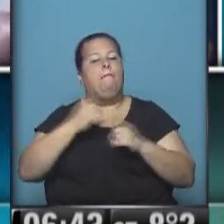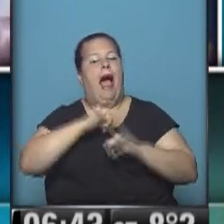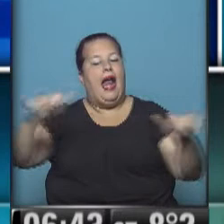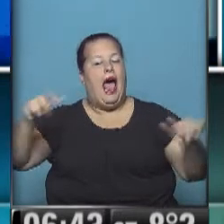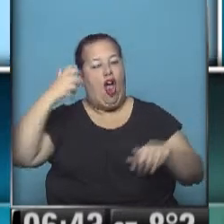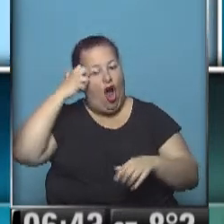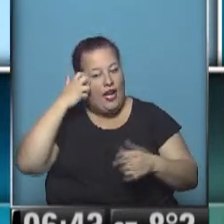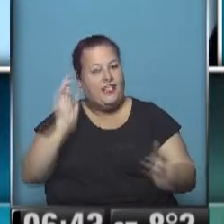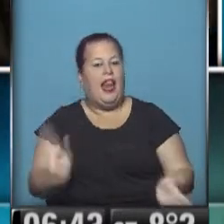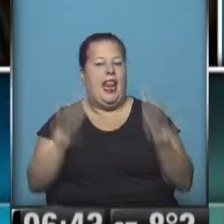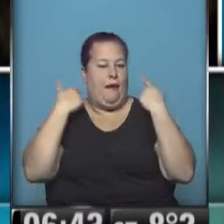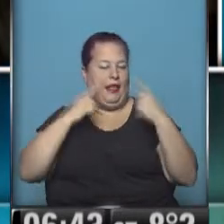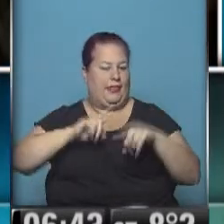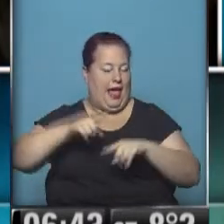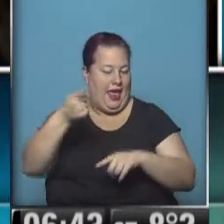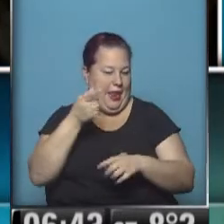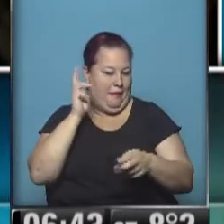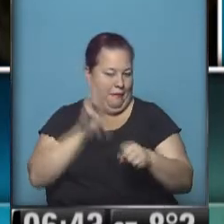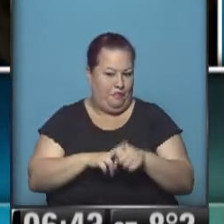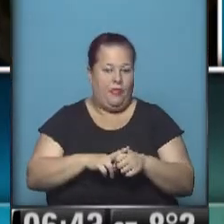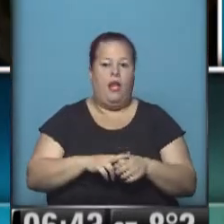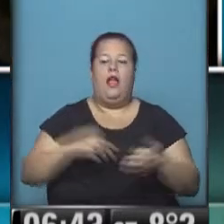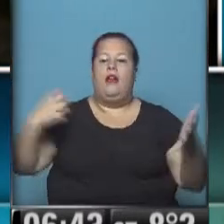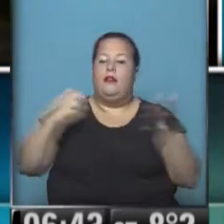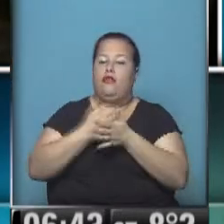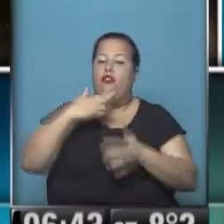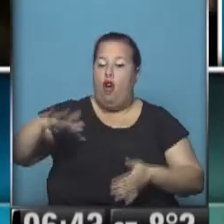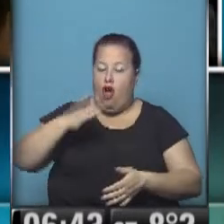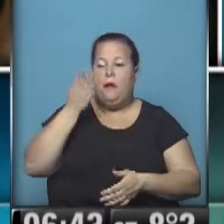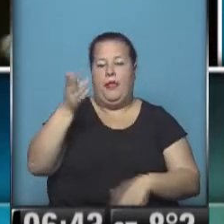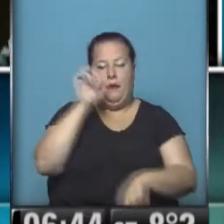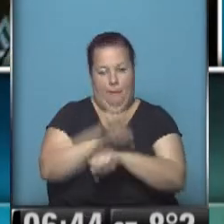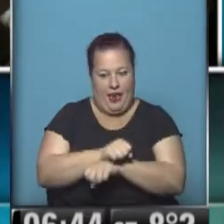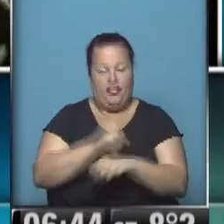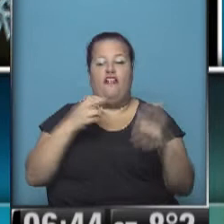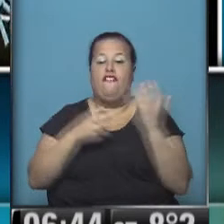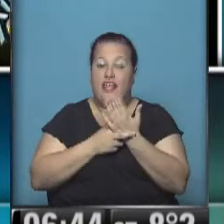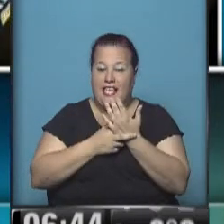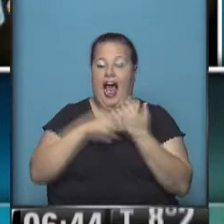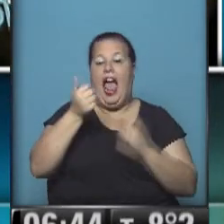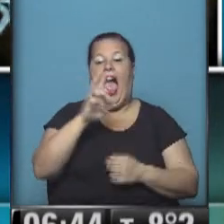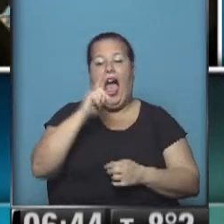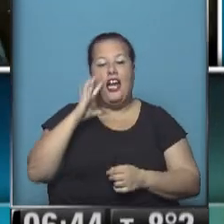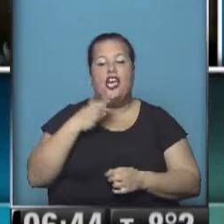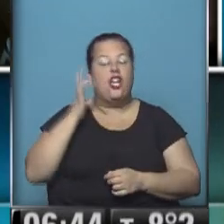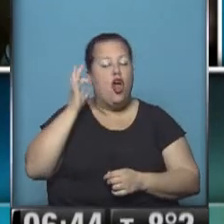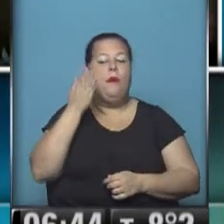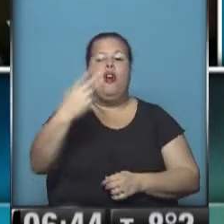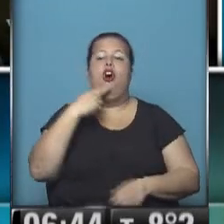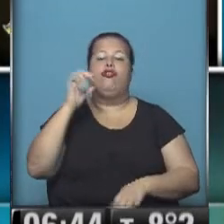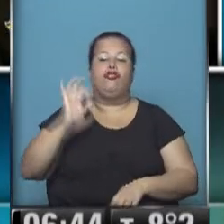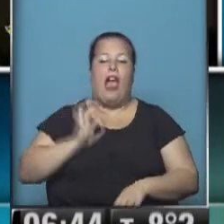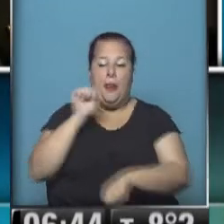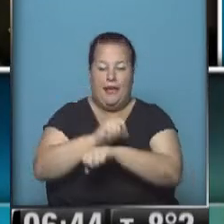capitolio y levantar la medida tragedia en 11 piden condenas el fiscal arrigó solicitó 11 años de prisión